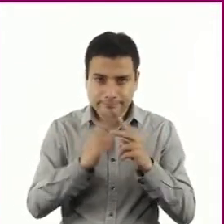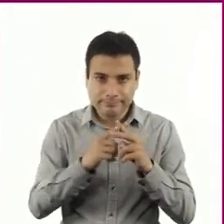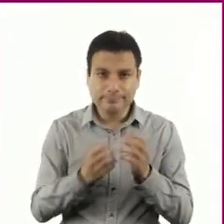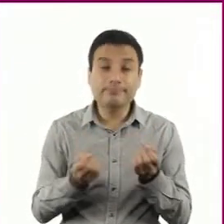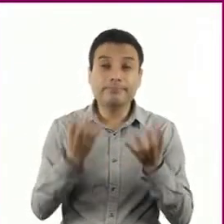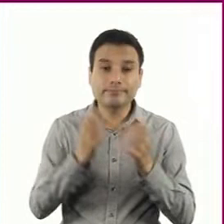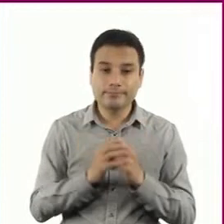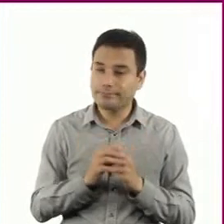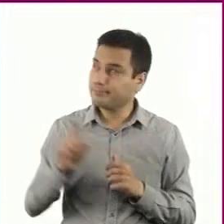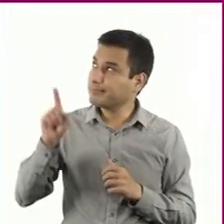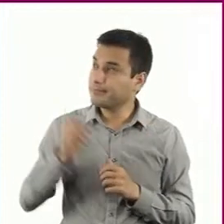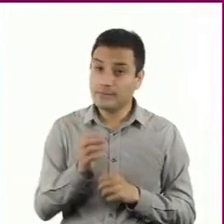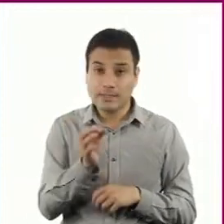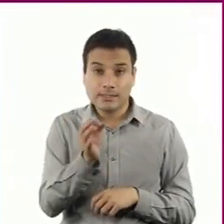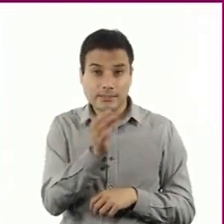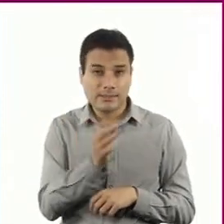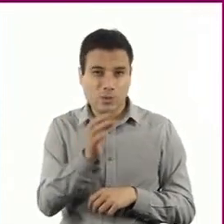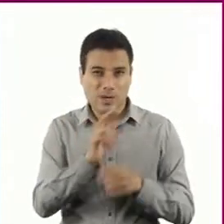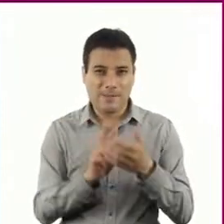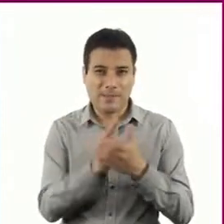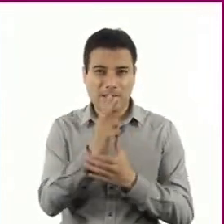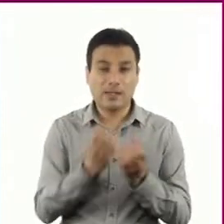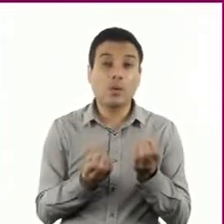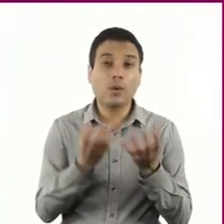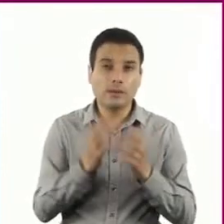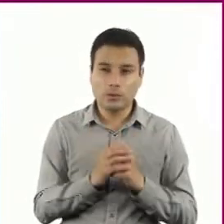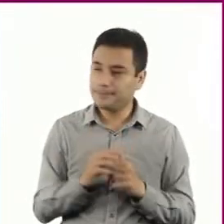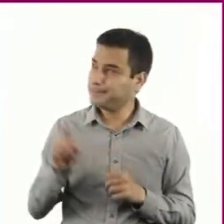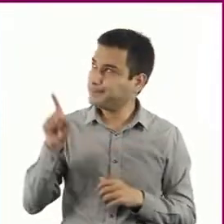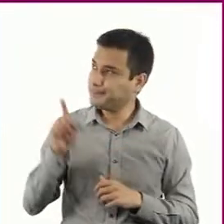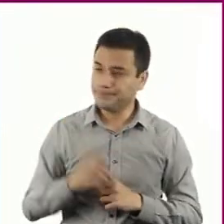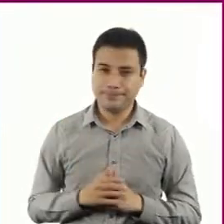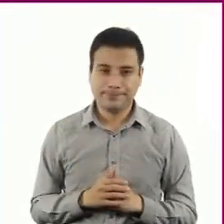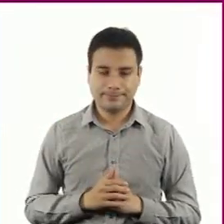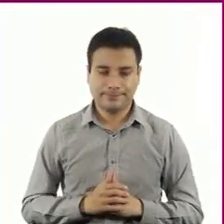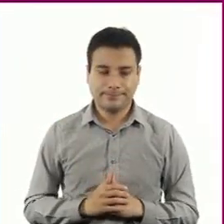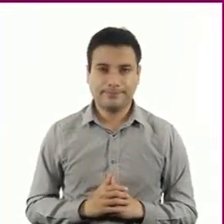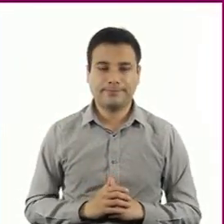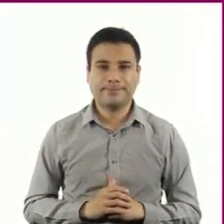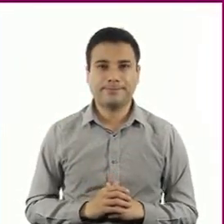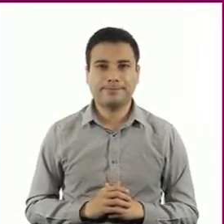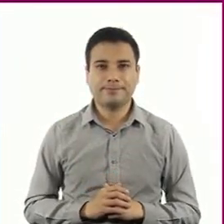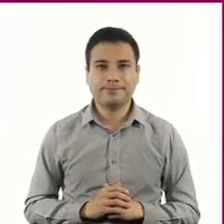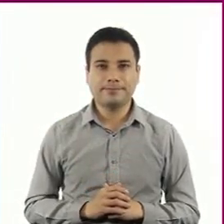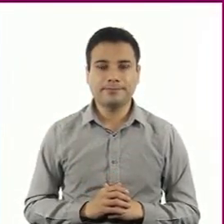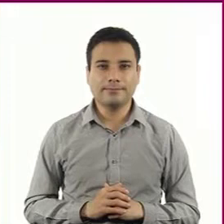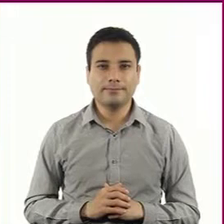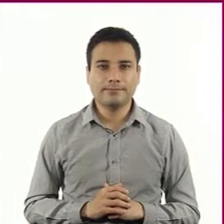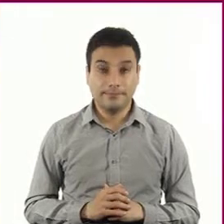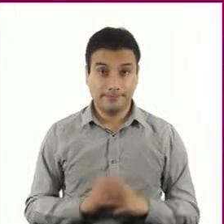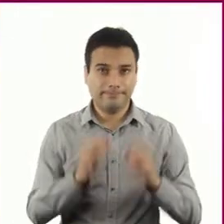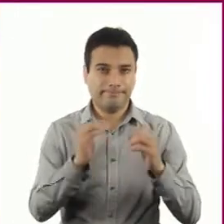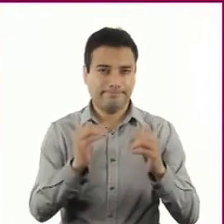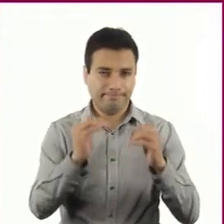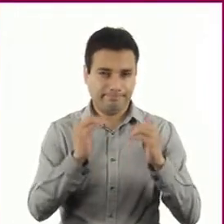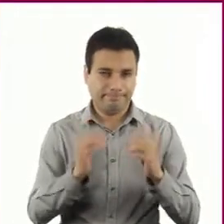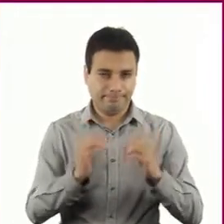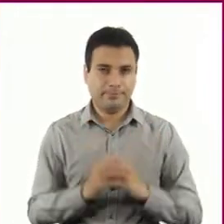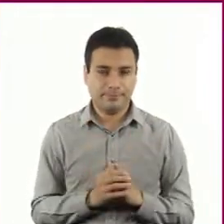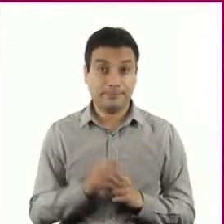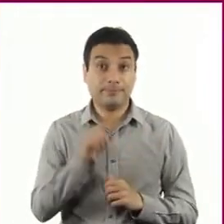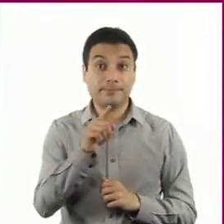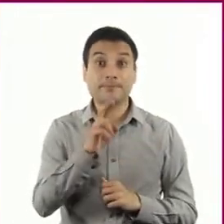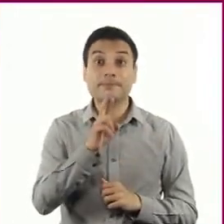milímetros y una célula vegetal 2.3 milímetros por 10 a la tercera potencia negativa. Ahora, antes de completar